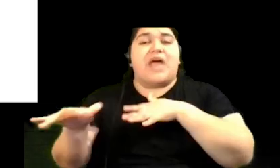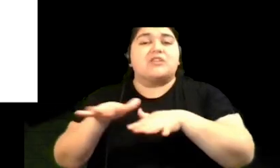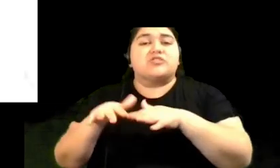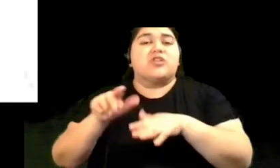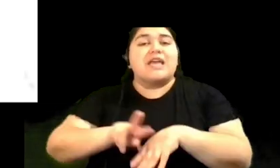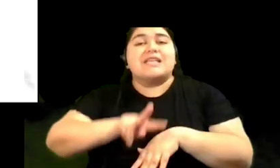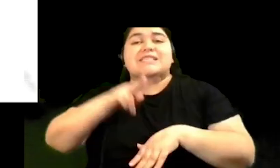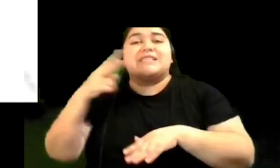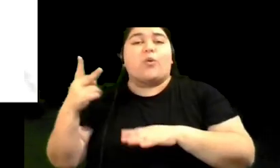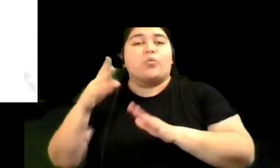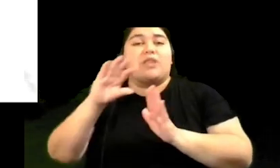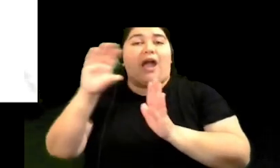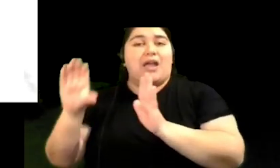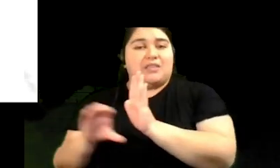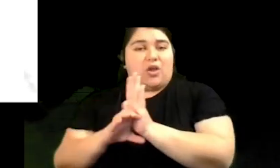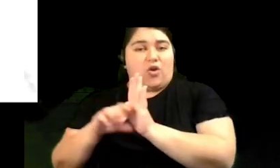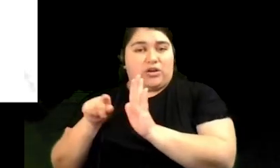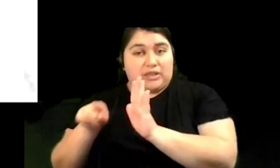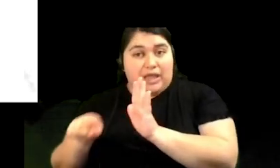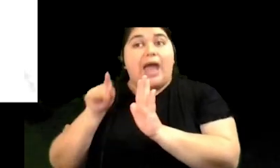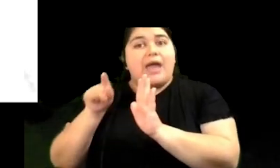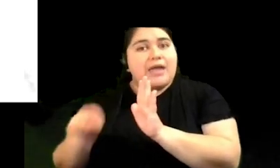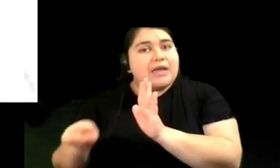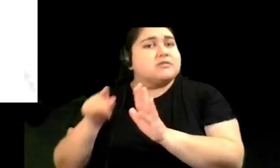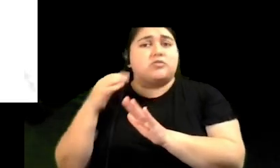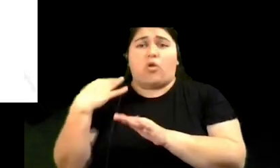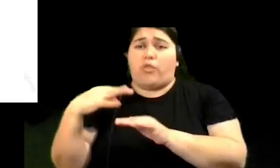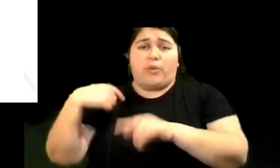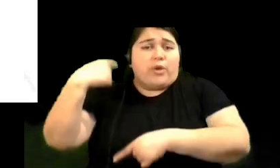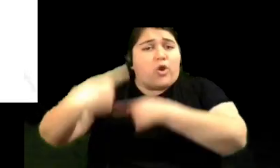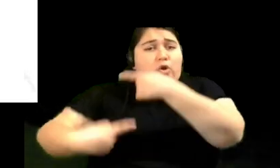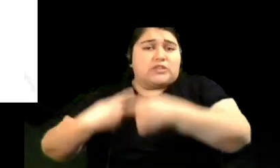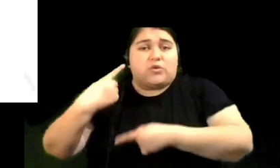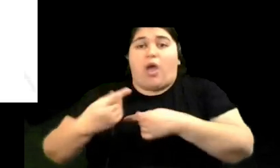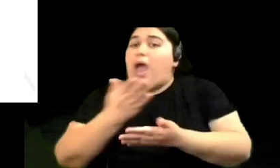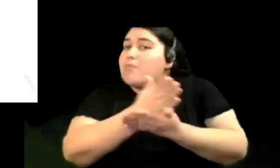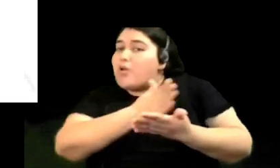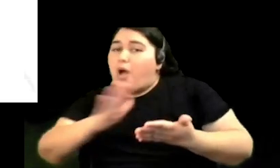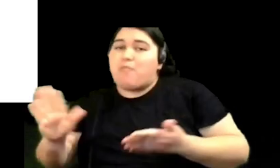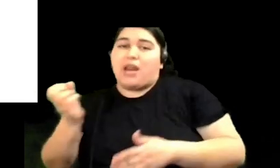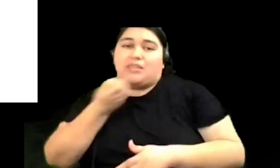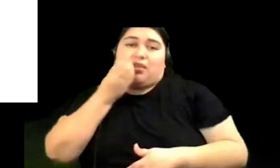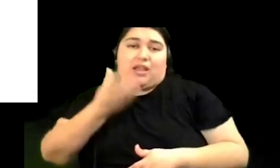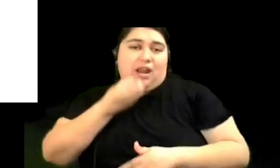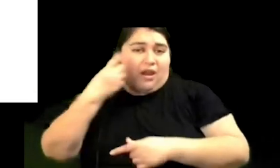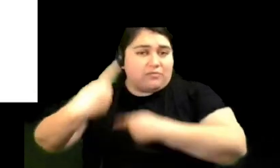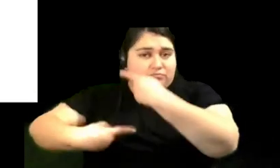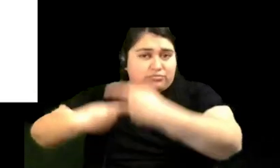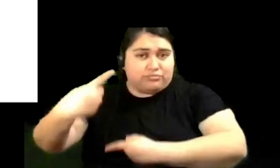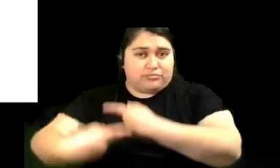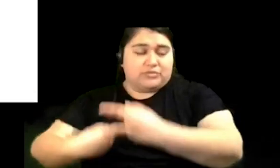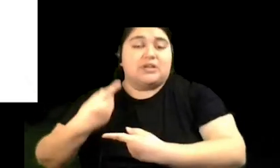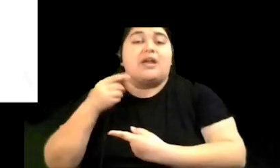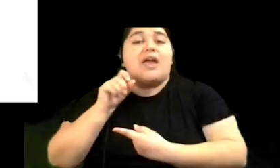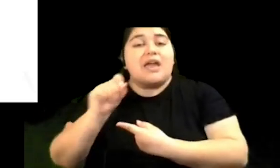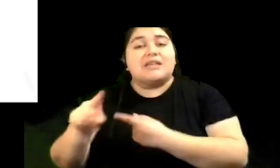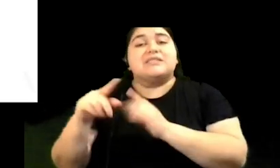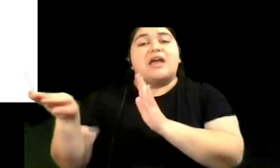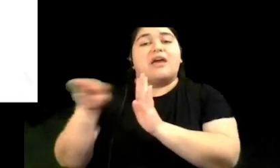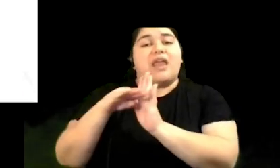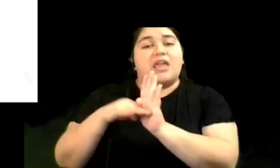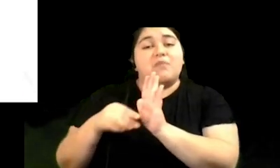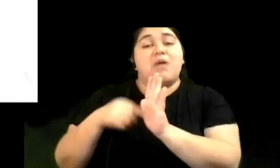segunda categoría y eso lo seguís declarando por fuera de lo que es cuarta a través del régimen